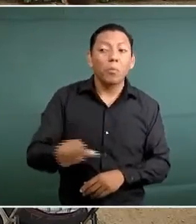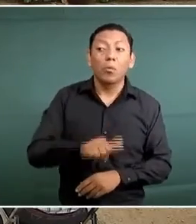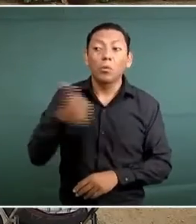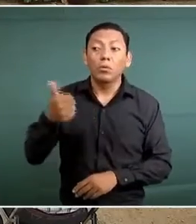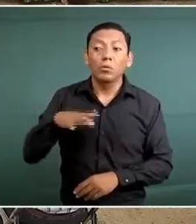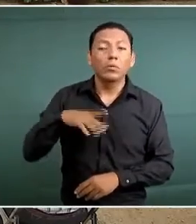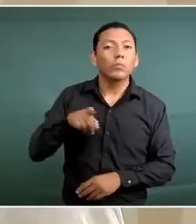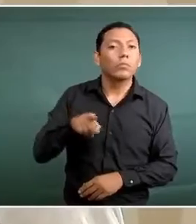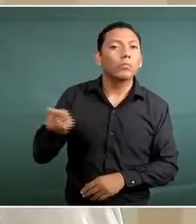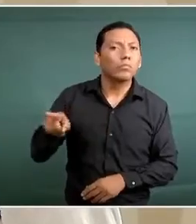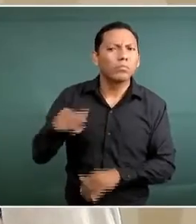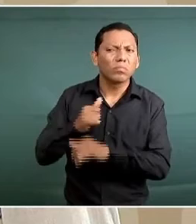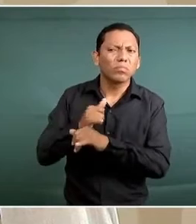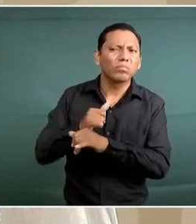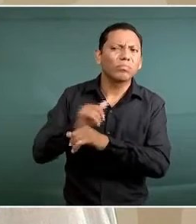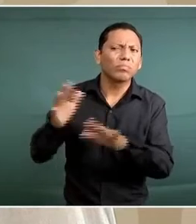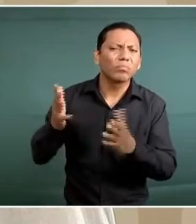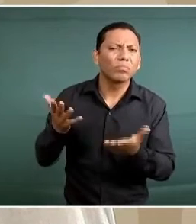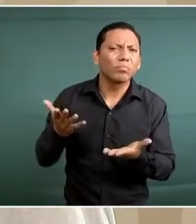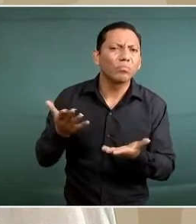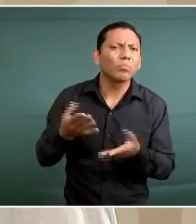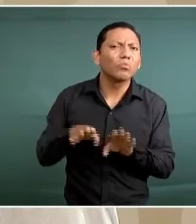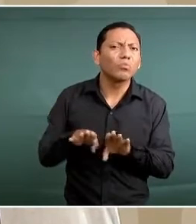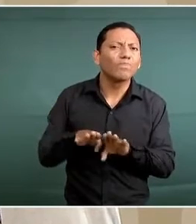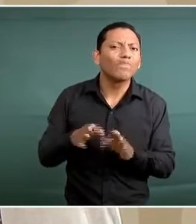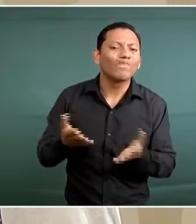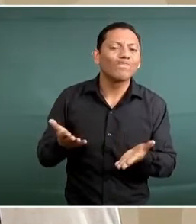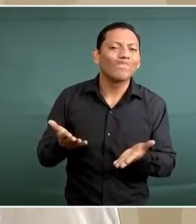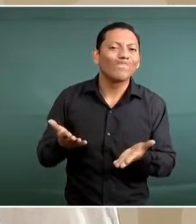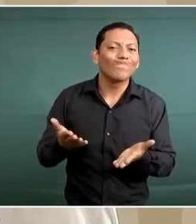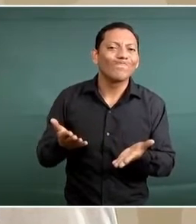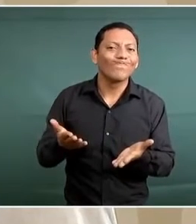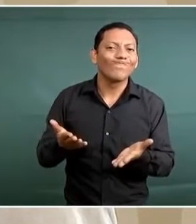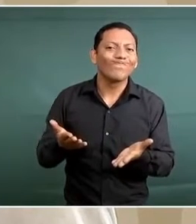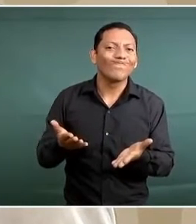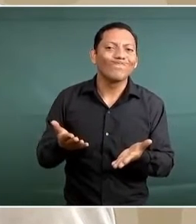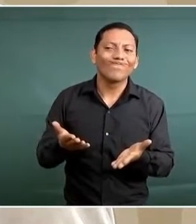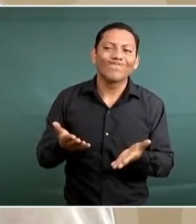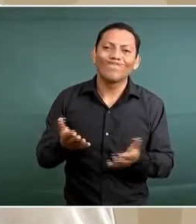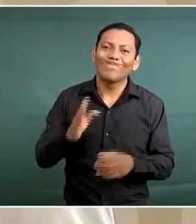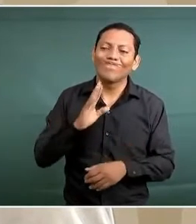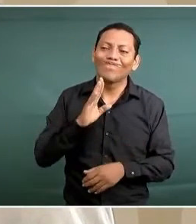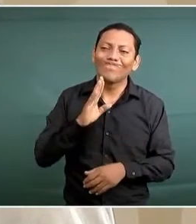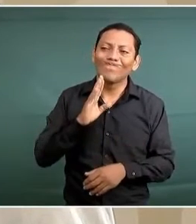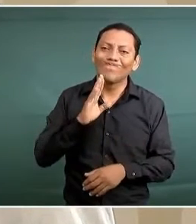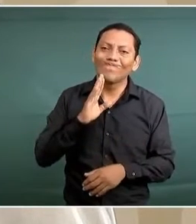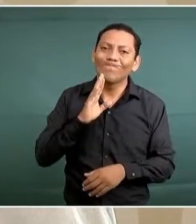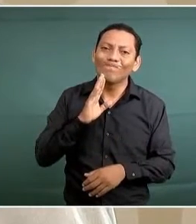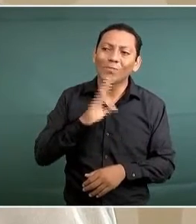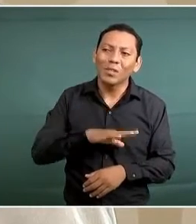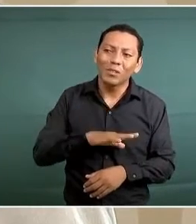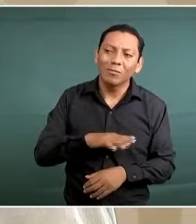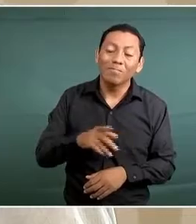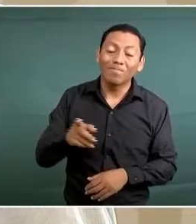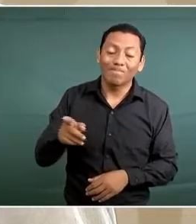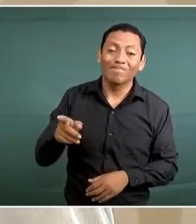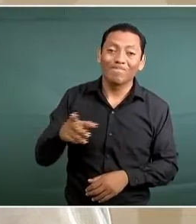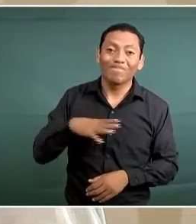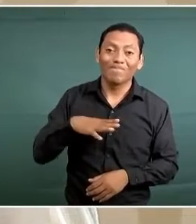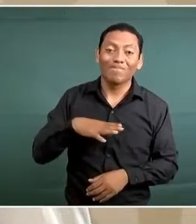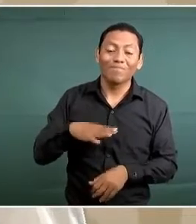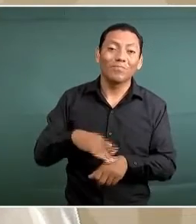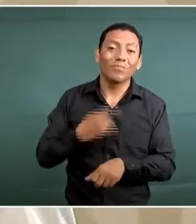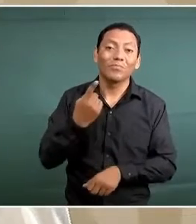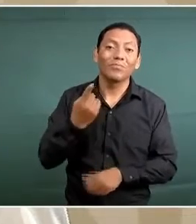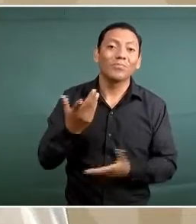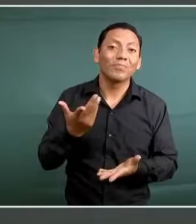que actúan de manera tendenciosa por los